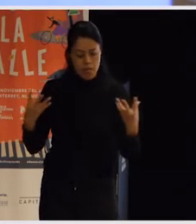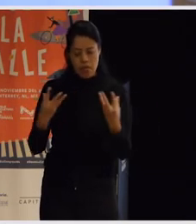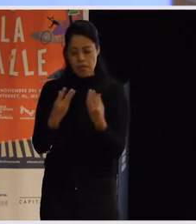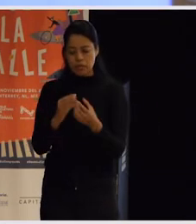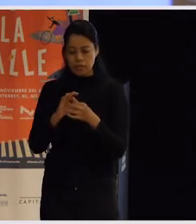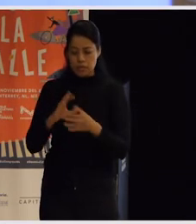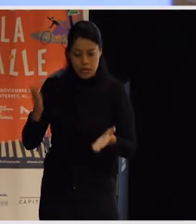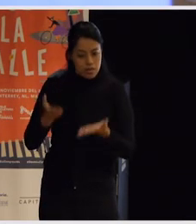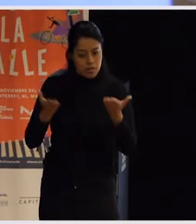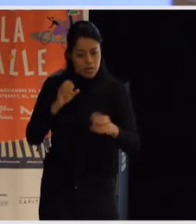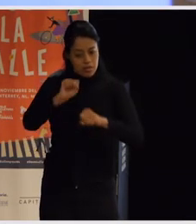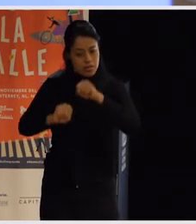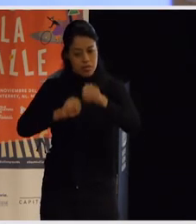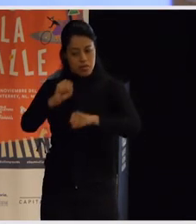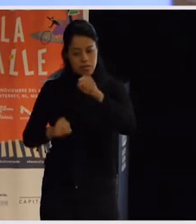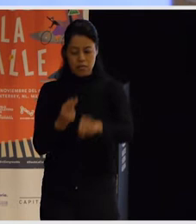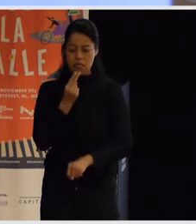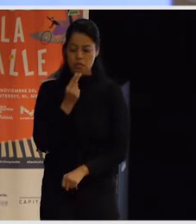andar en bicicleta muchas gracias